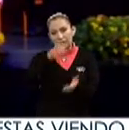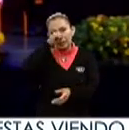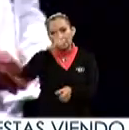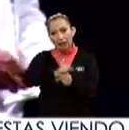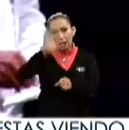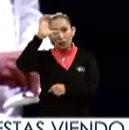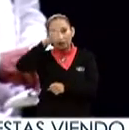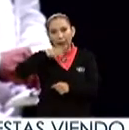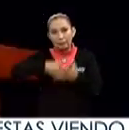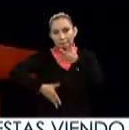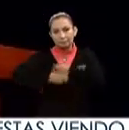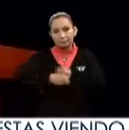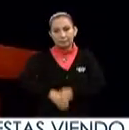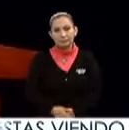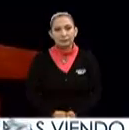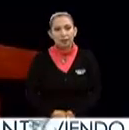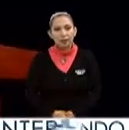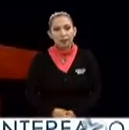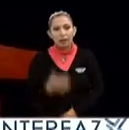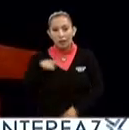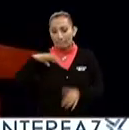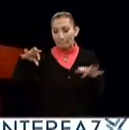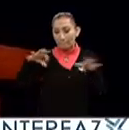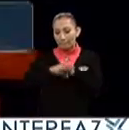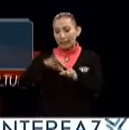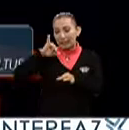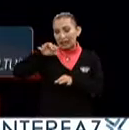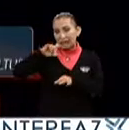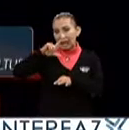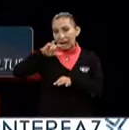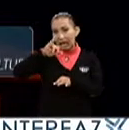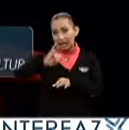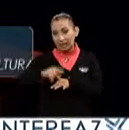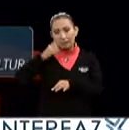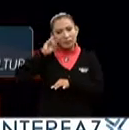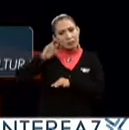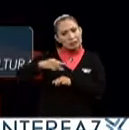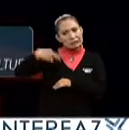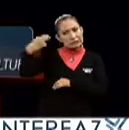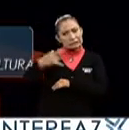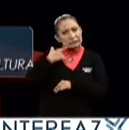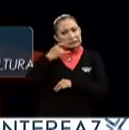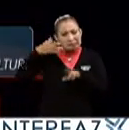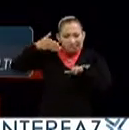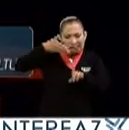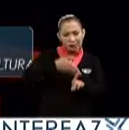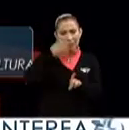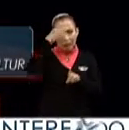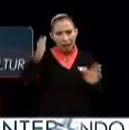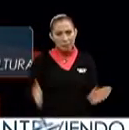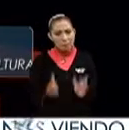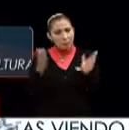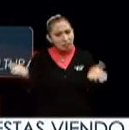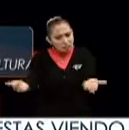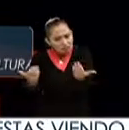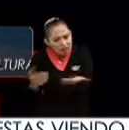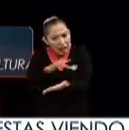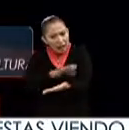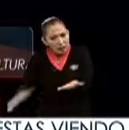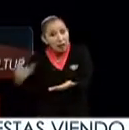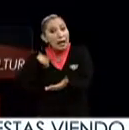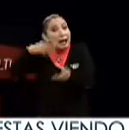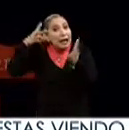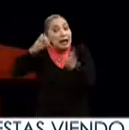de Cultura, agregó: De la mano del INALI, vimos la necesidad de ubicar los esfuerzos en materia de fomento y promoción lectora en